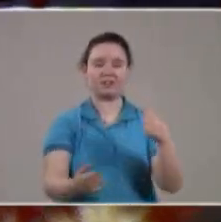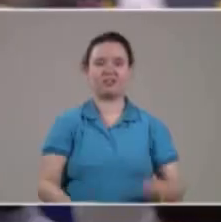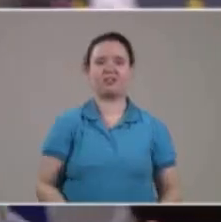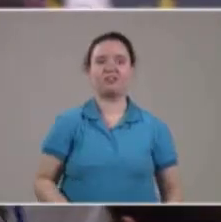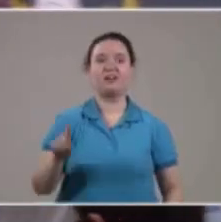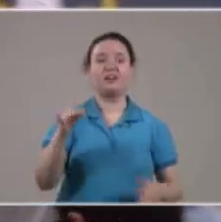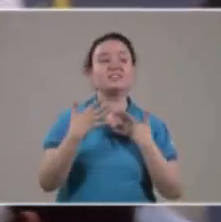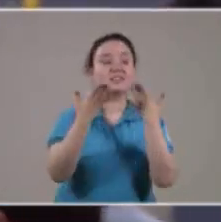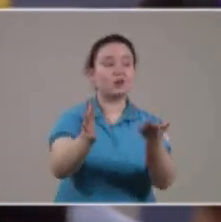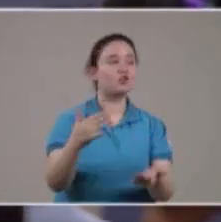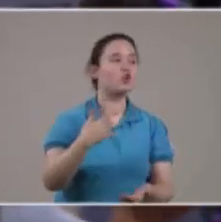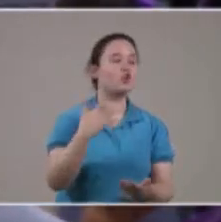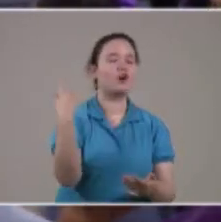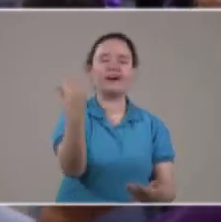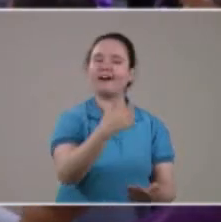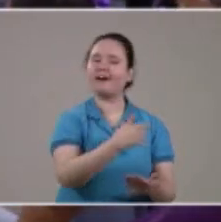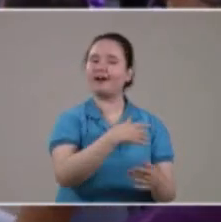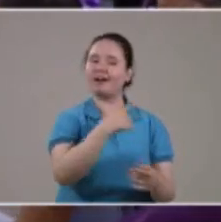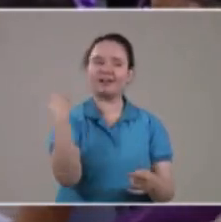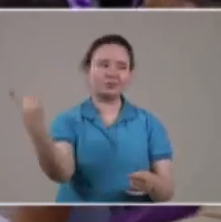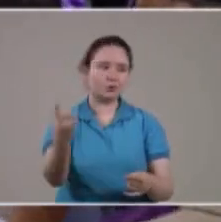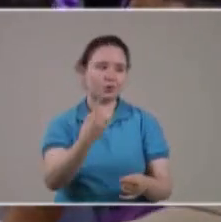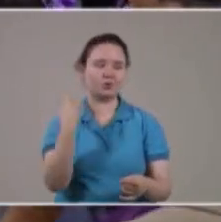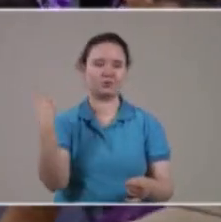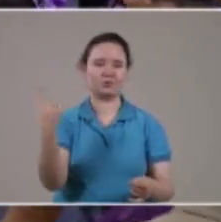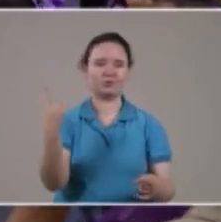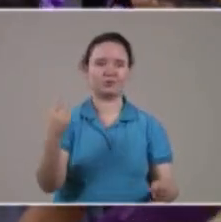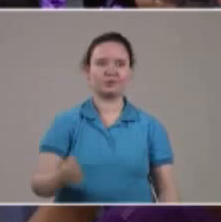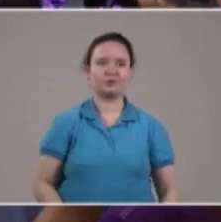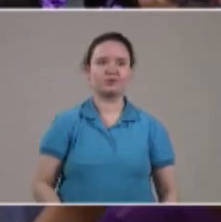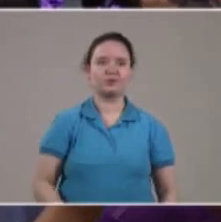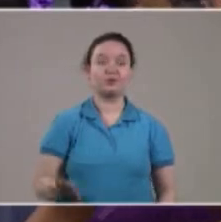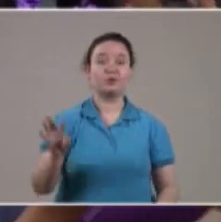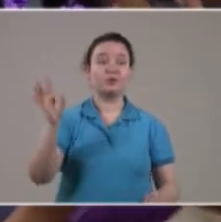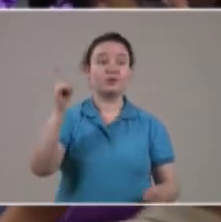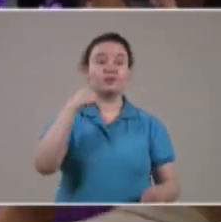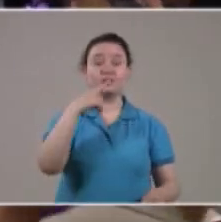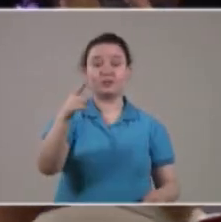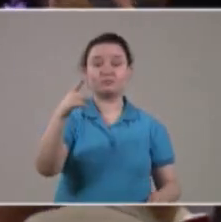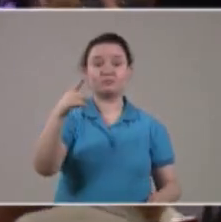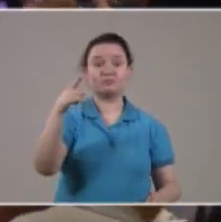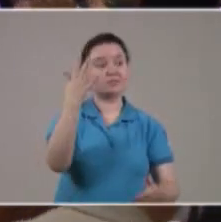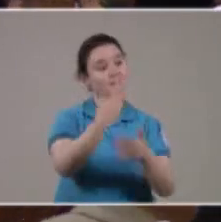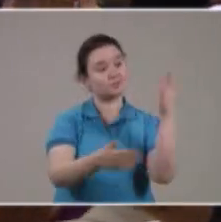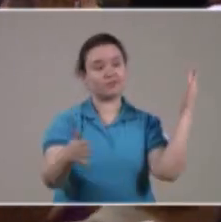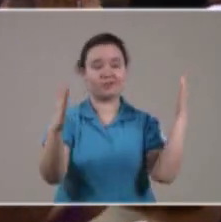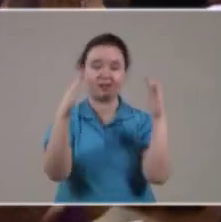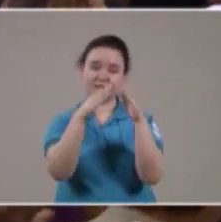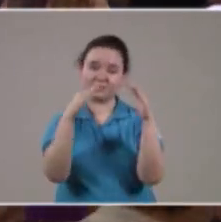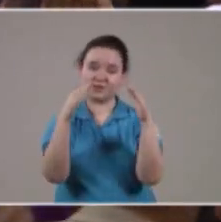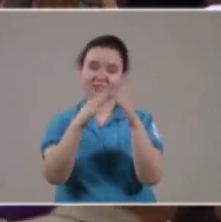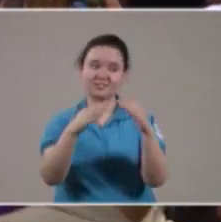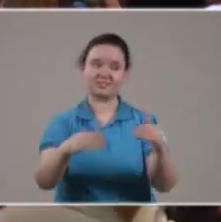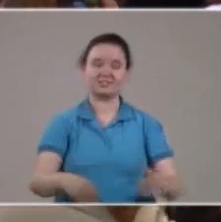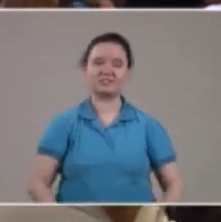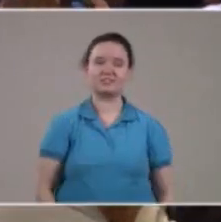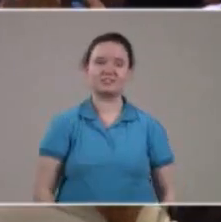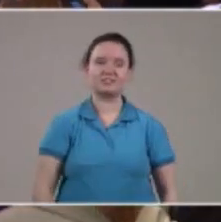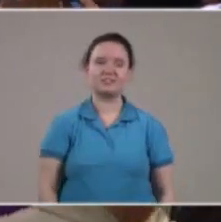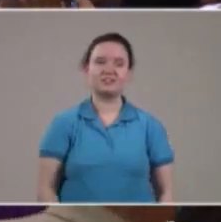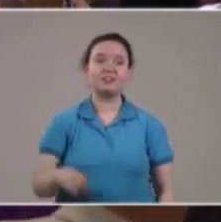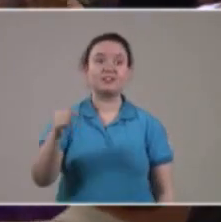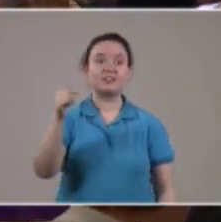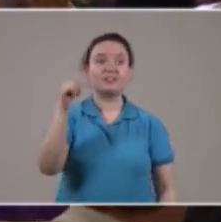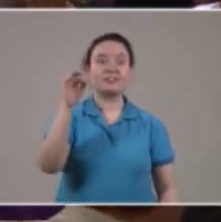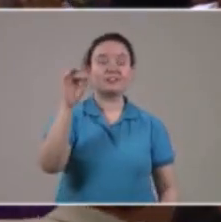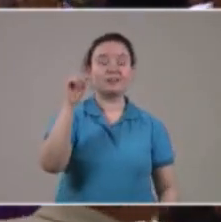Y se lo dio a todos. Y los despidió a su casa. En otras palabras, él se quedó con